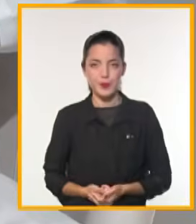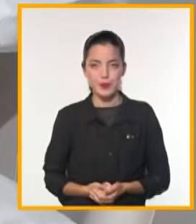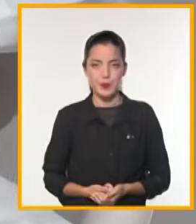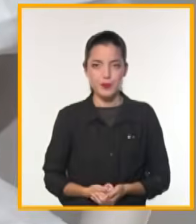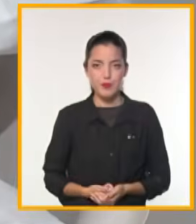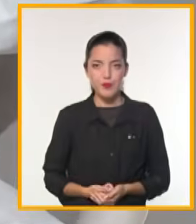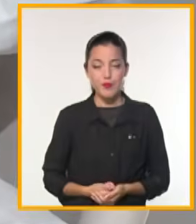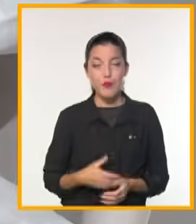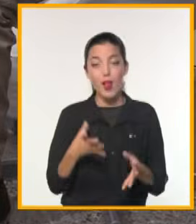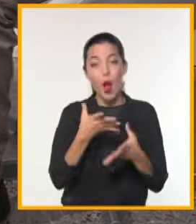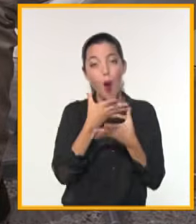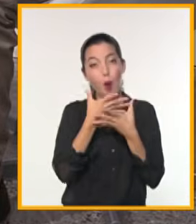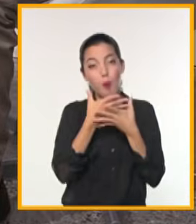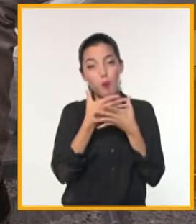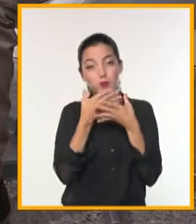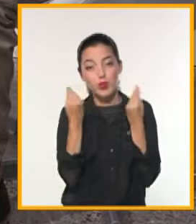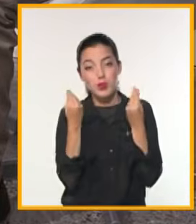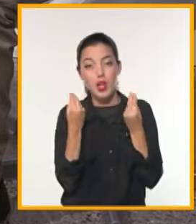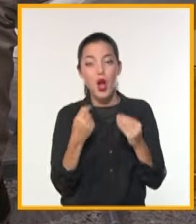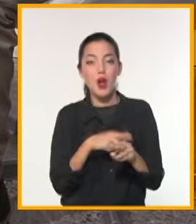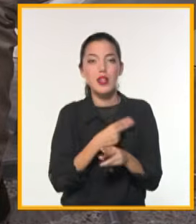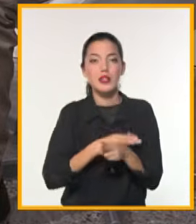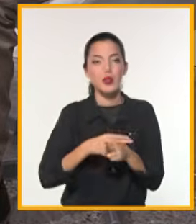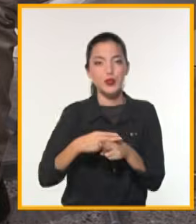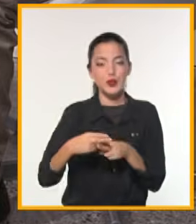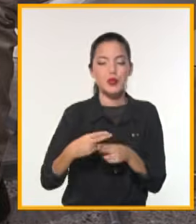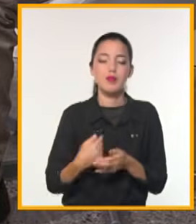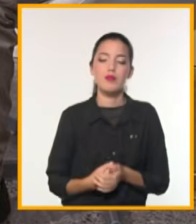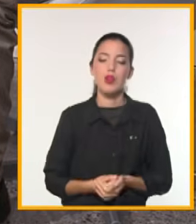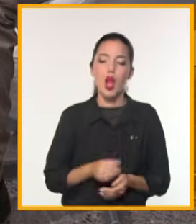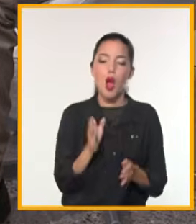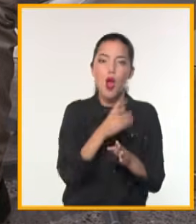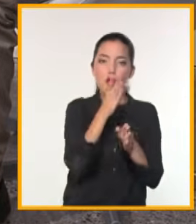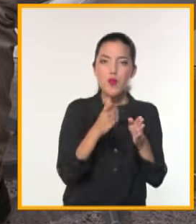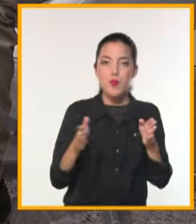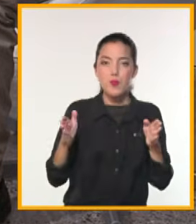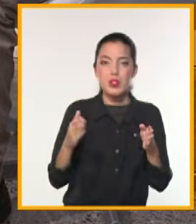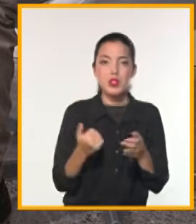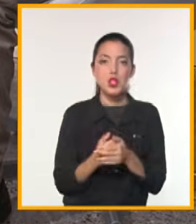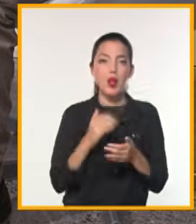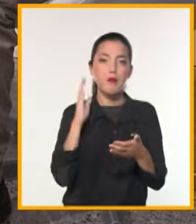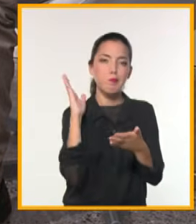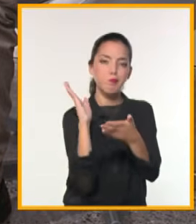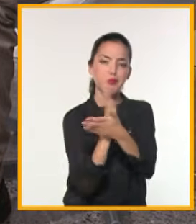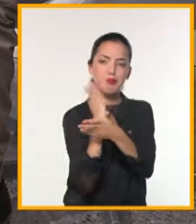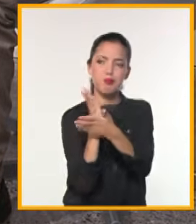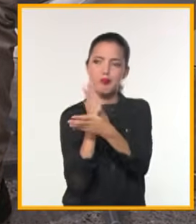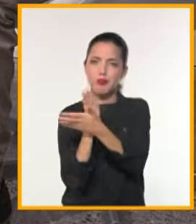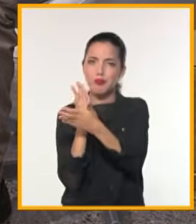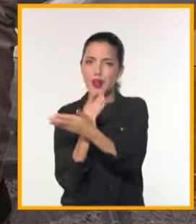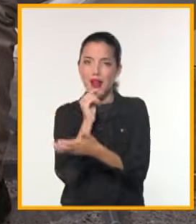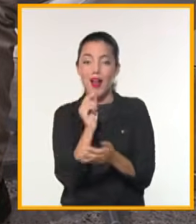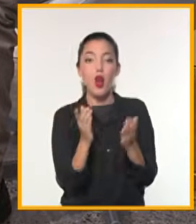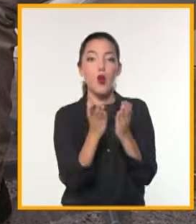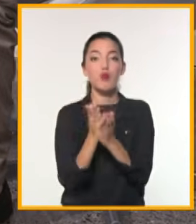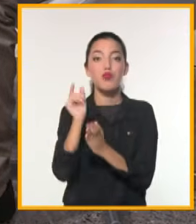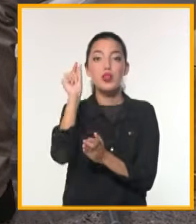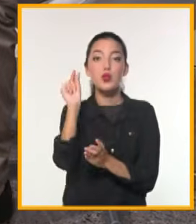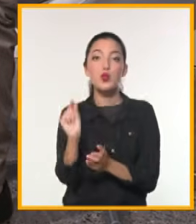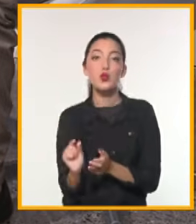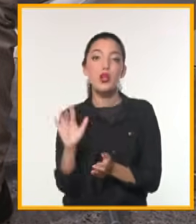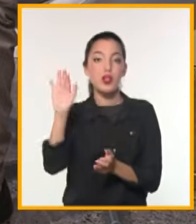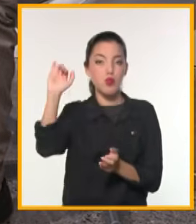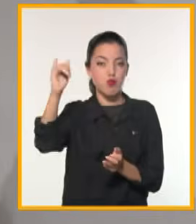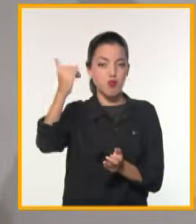y es que en algún momento empezó a haber muchas bajas de los estudiantes de aviación, y Fidel fue a ver qué pasaba. Ah, sí.